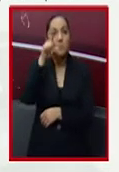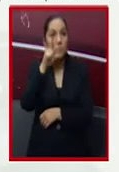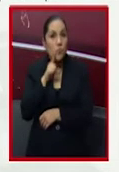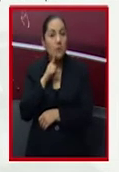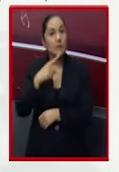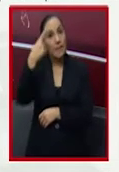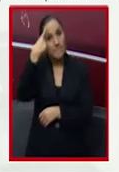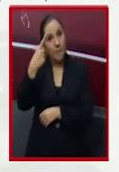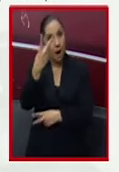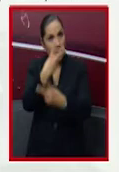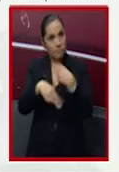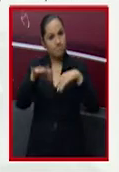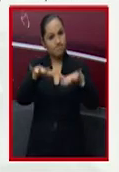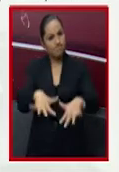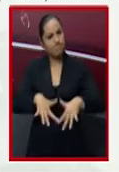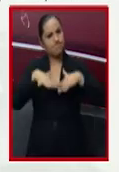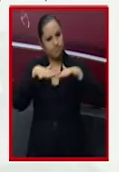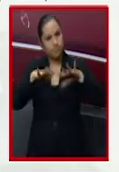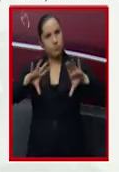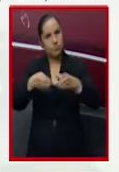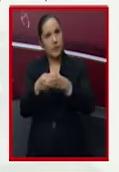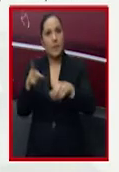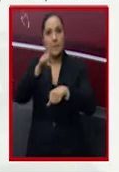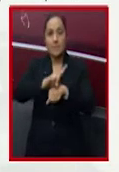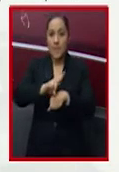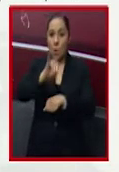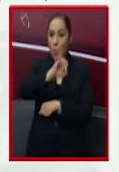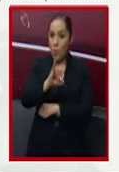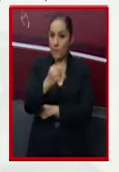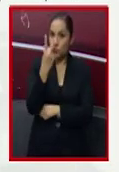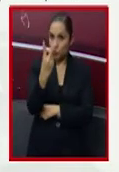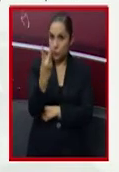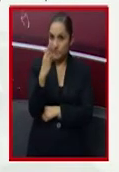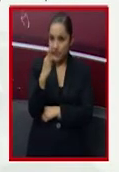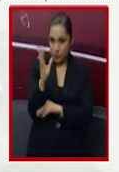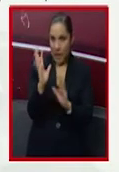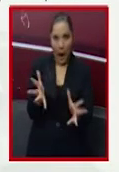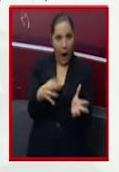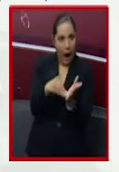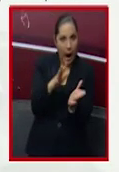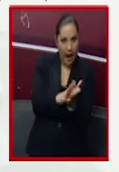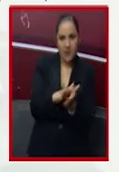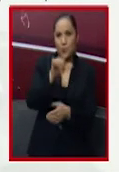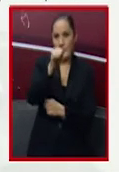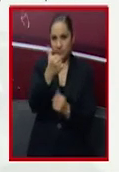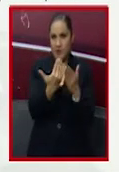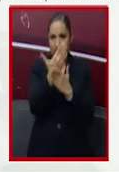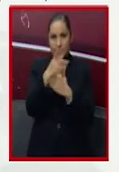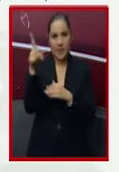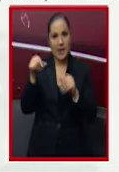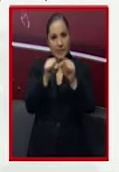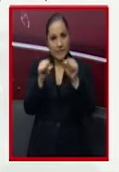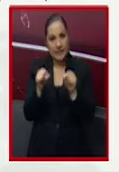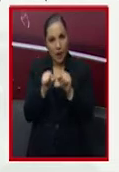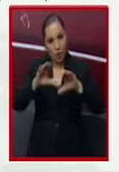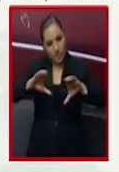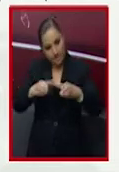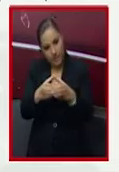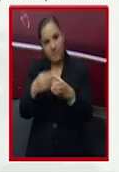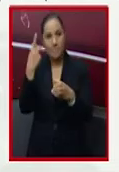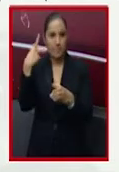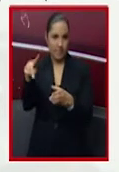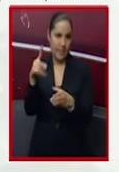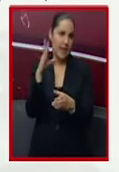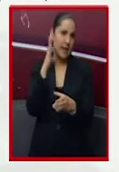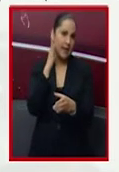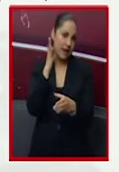la sesión de Cámara que se efectuará el jueves, ya está cita, jueves 2 de febrero a las 11 de la mañana en el Salón de Sesiones del Senado de la